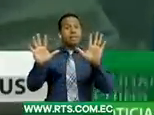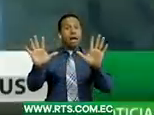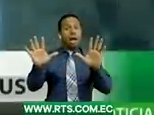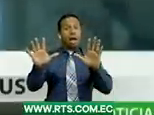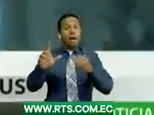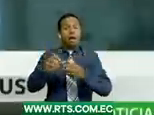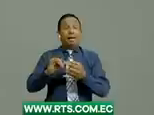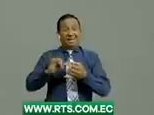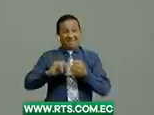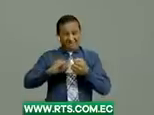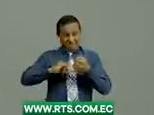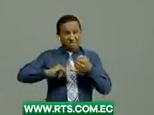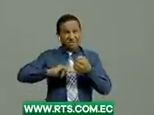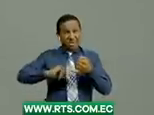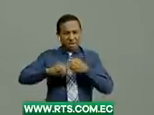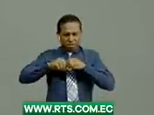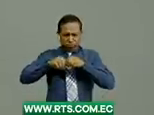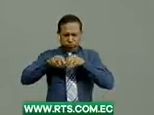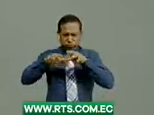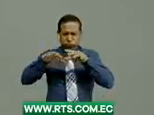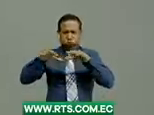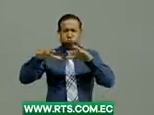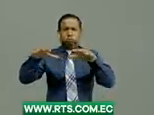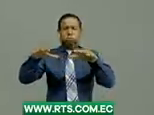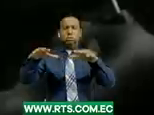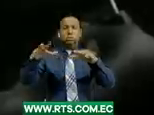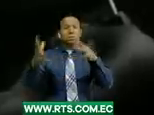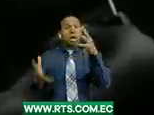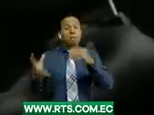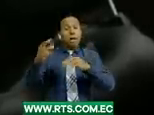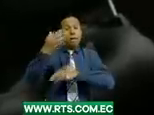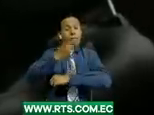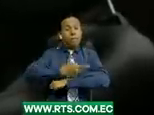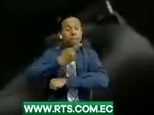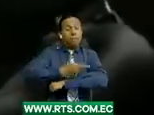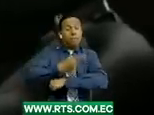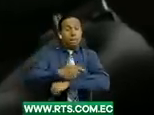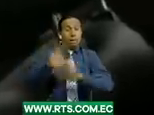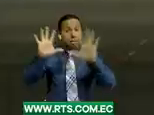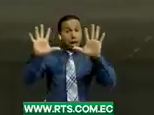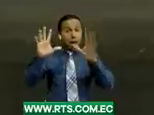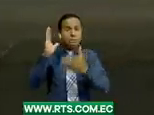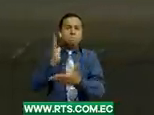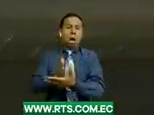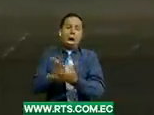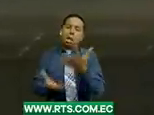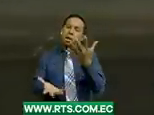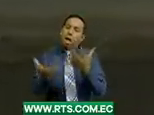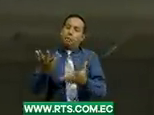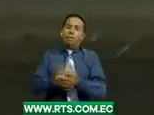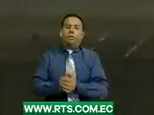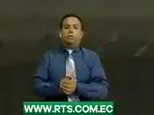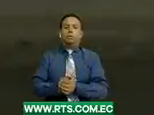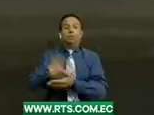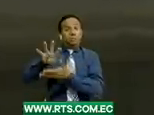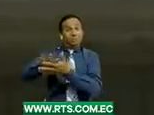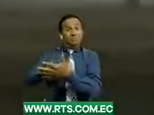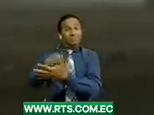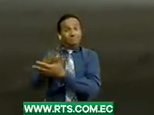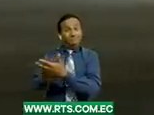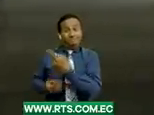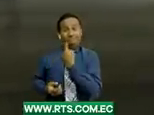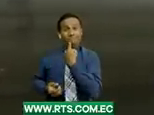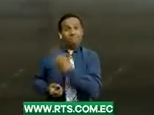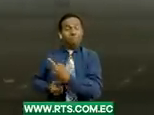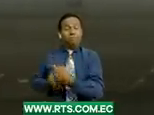eso suceda no seguiría aumentando el número de infectados a gran escala. Reino Unido anunció que este jueves cientos de